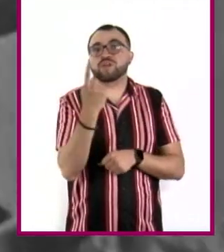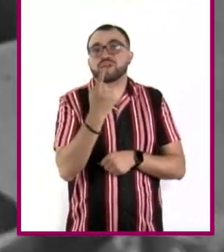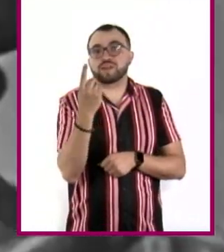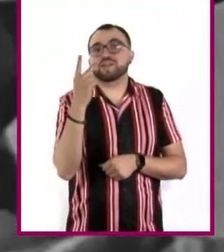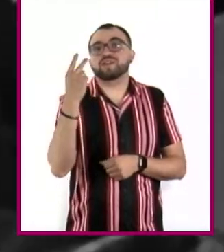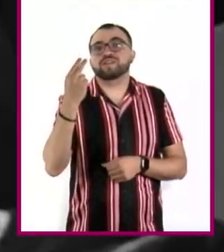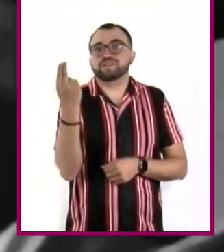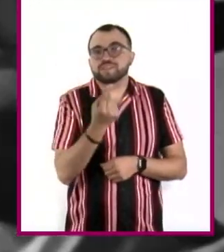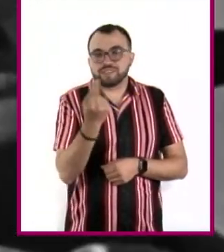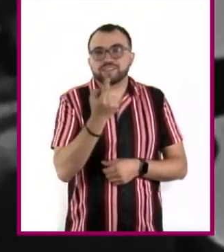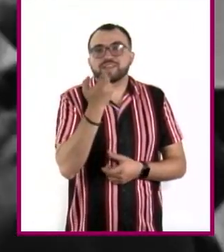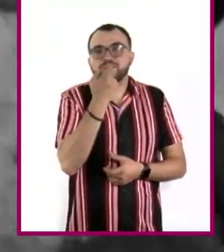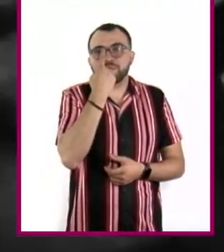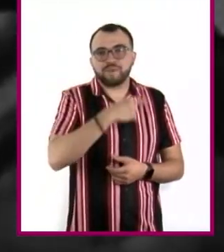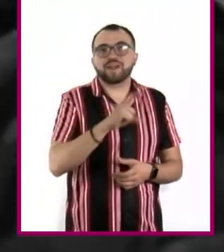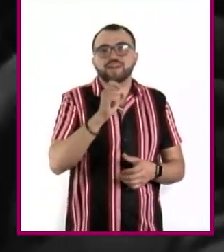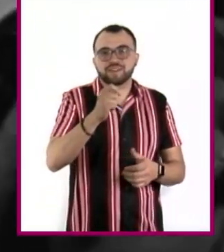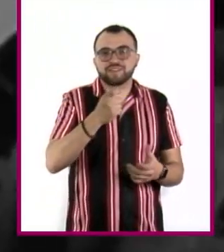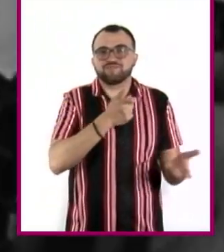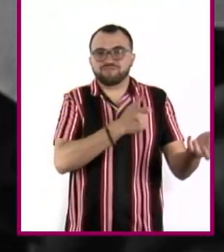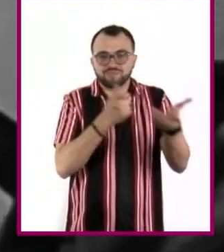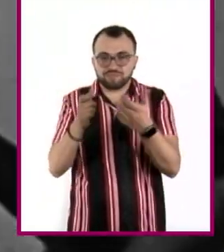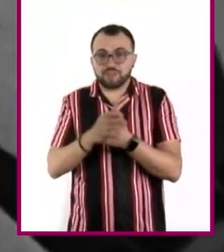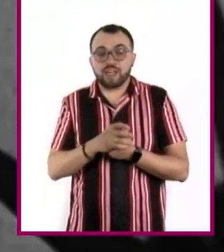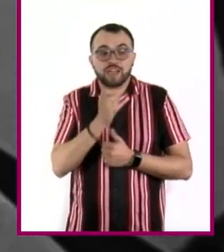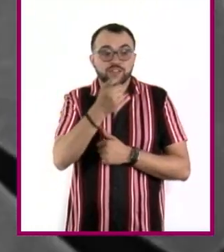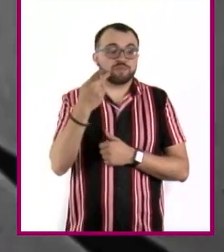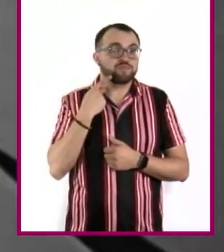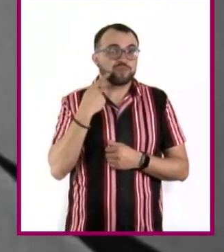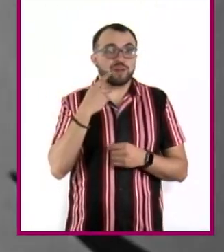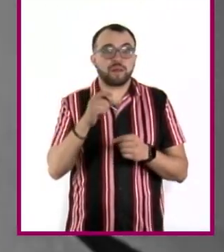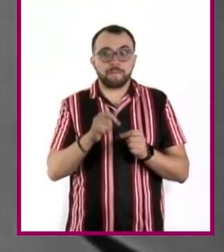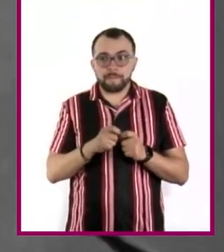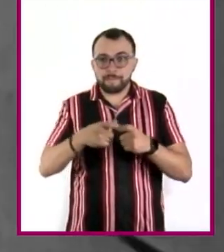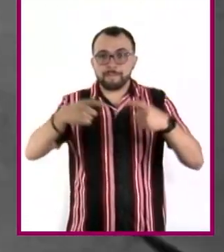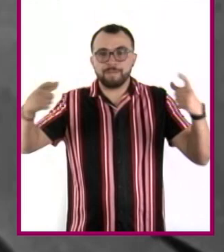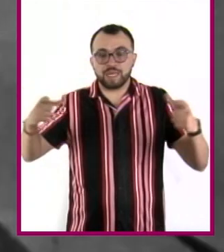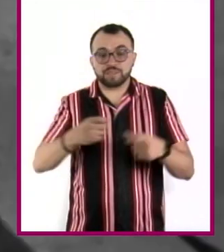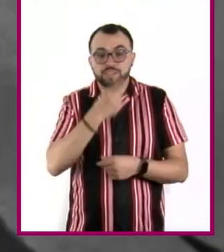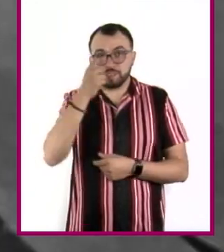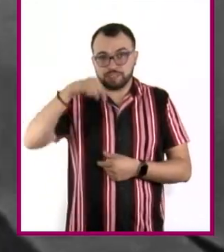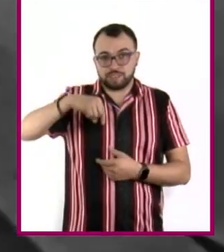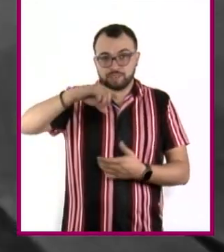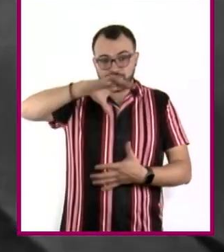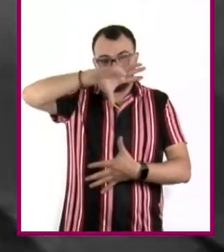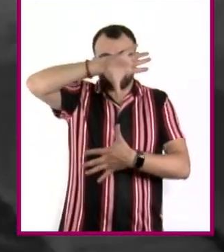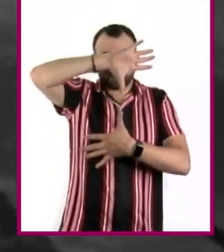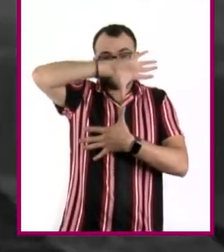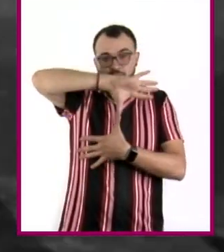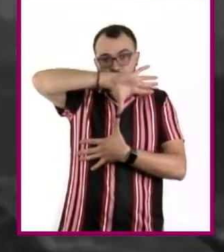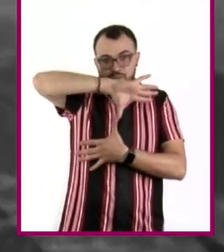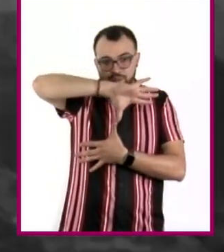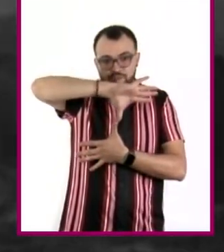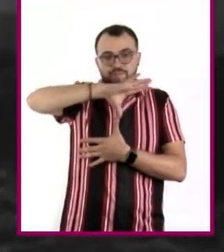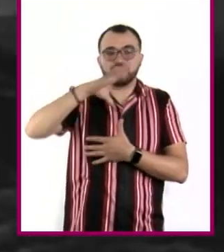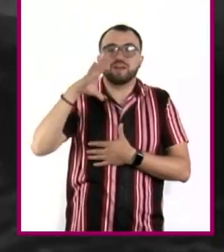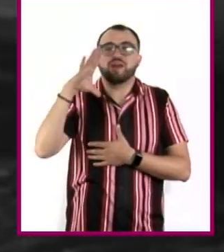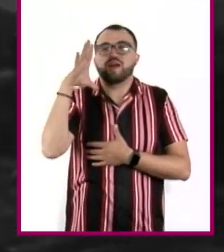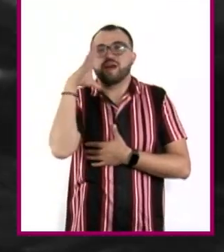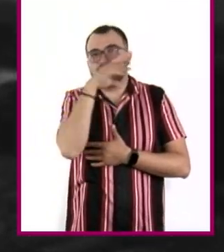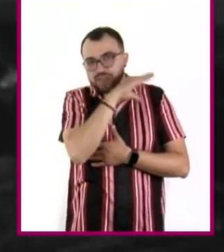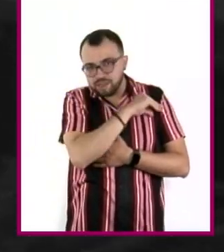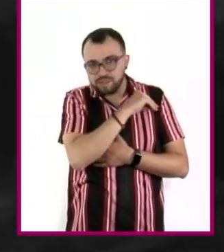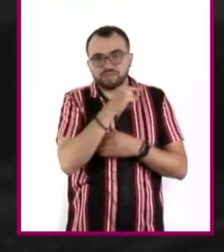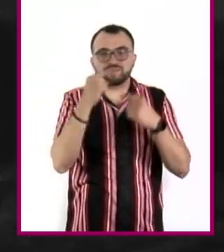sus políticas se extendieron hacia otras regiones. Mira, dice acá que América Latina, Medio Oriente, África e